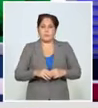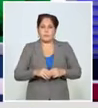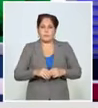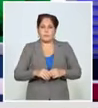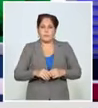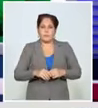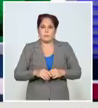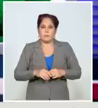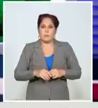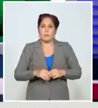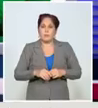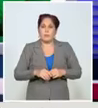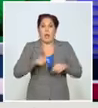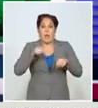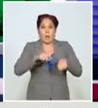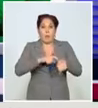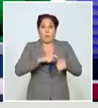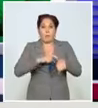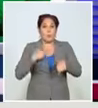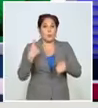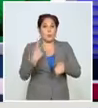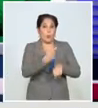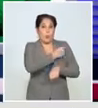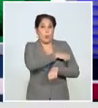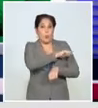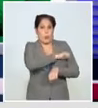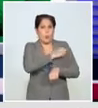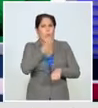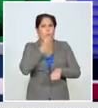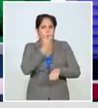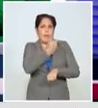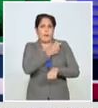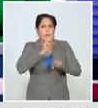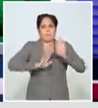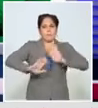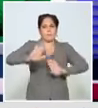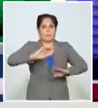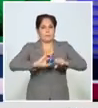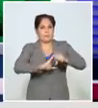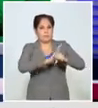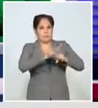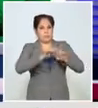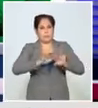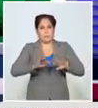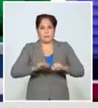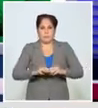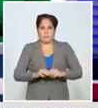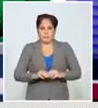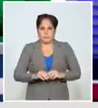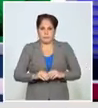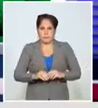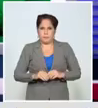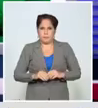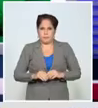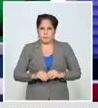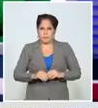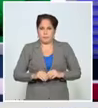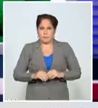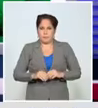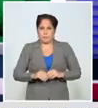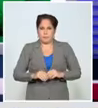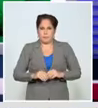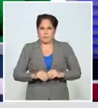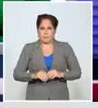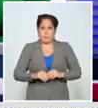qué momento tendremos a toda la población inmunizada con los candidatos vacunales o con